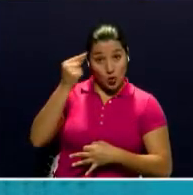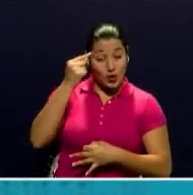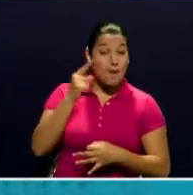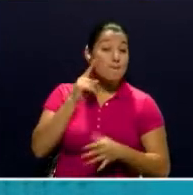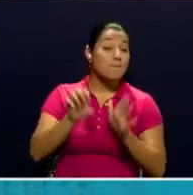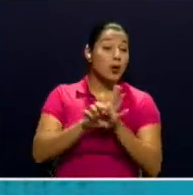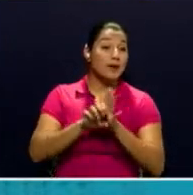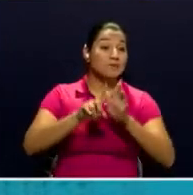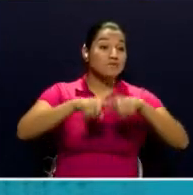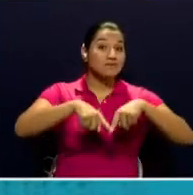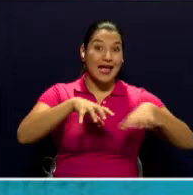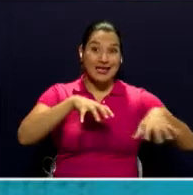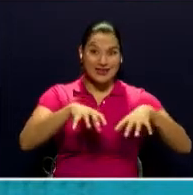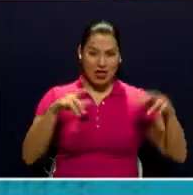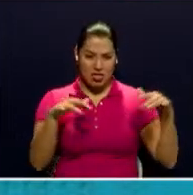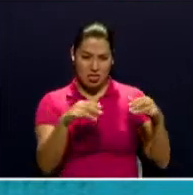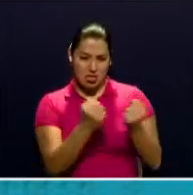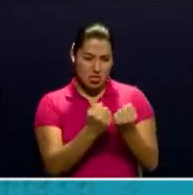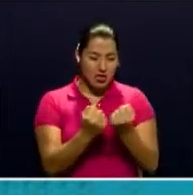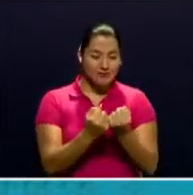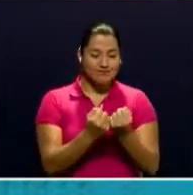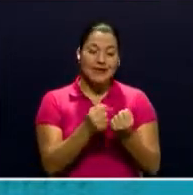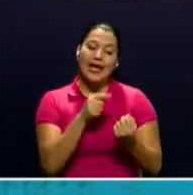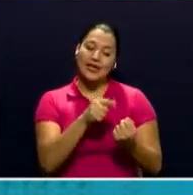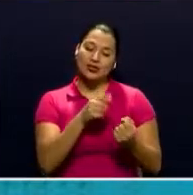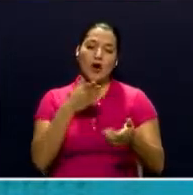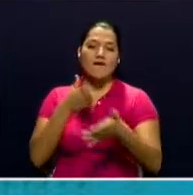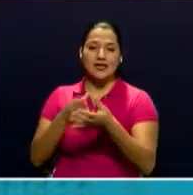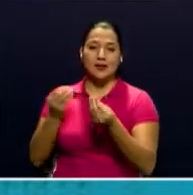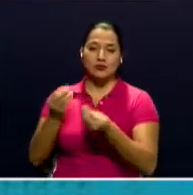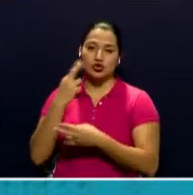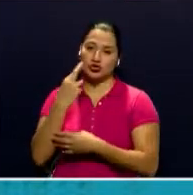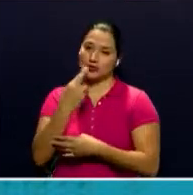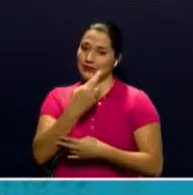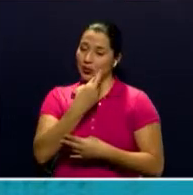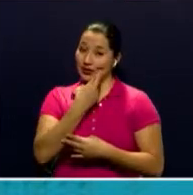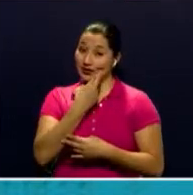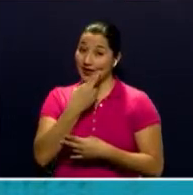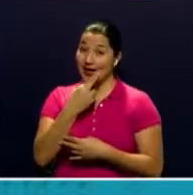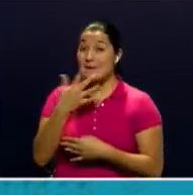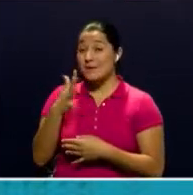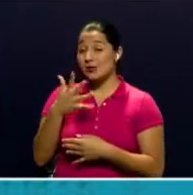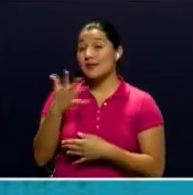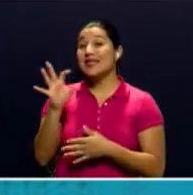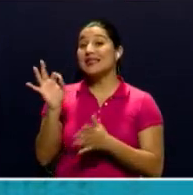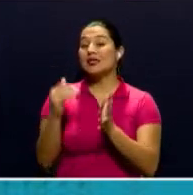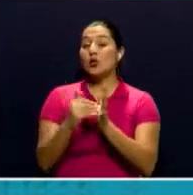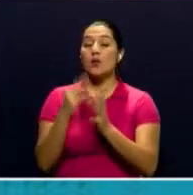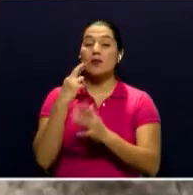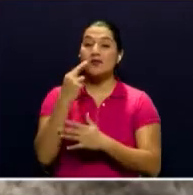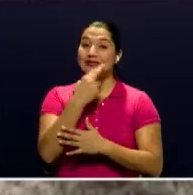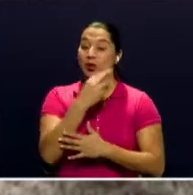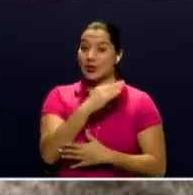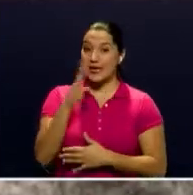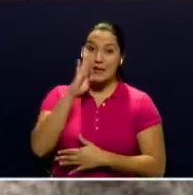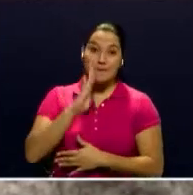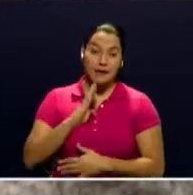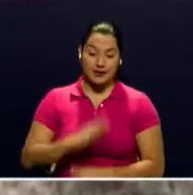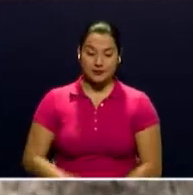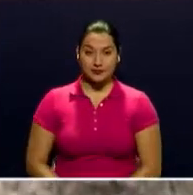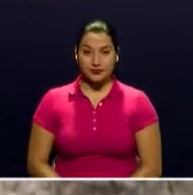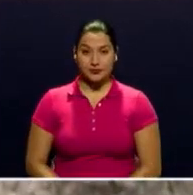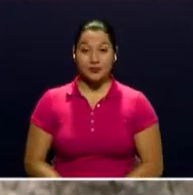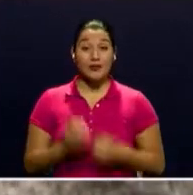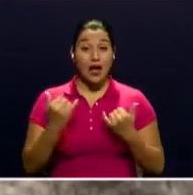actividades masivas, son de alto impacto económico para el sector, que representa casi 19.000 restaurantes y bares. Aunado a esto,